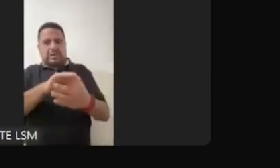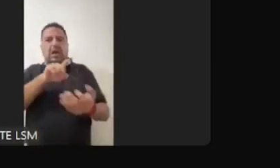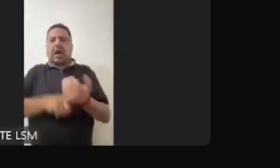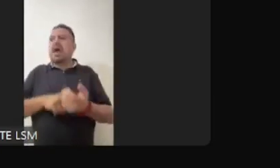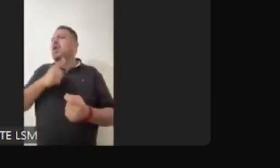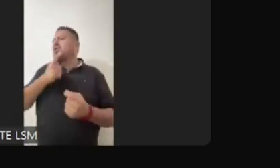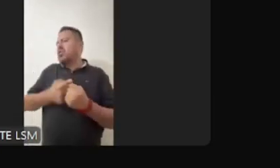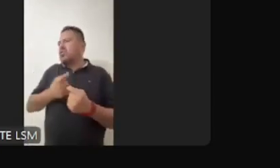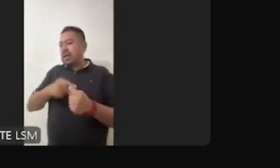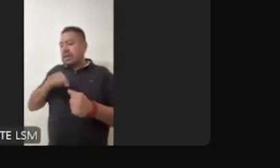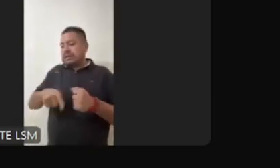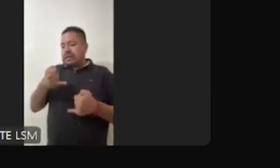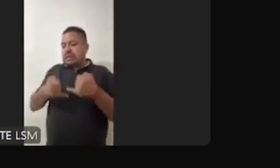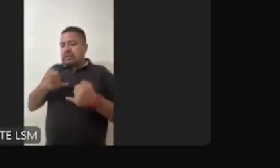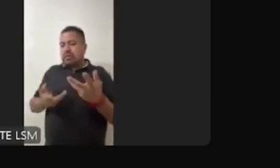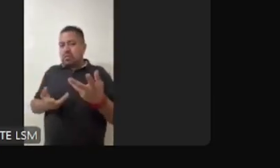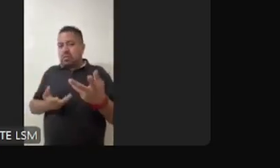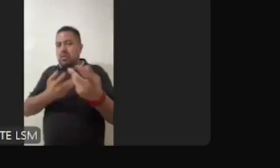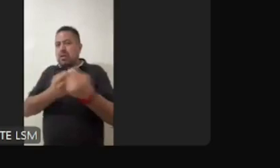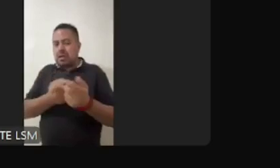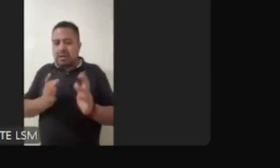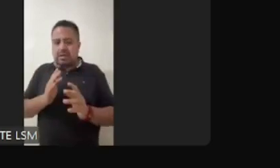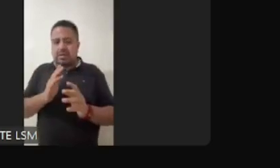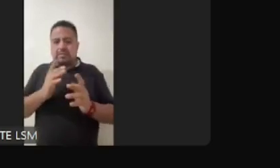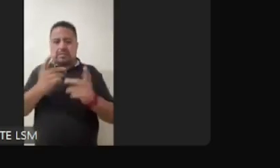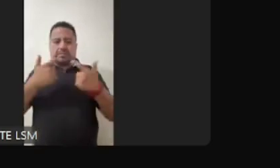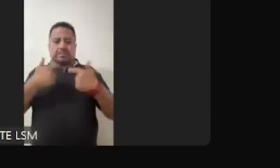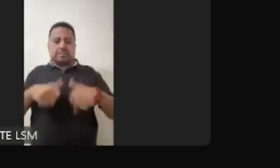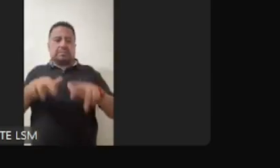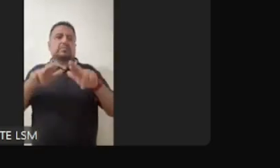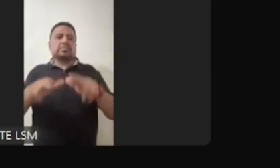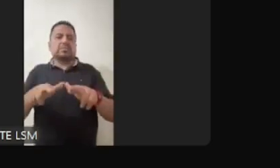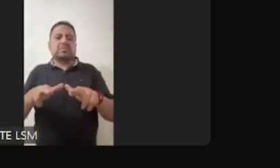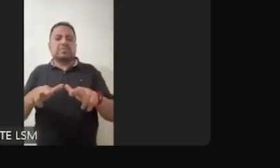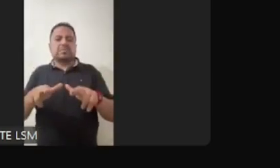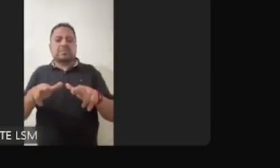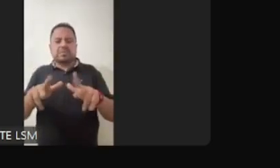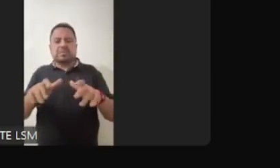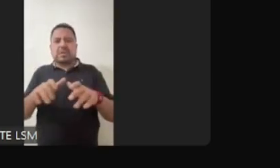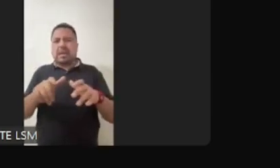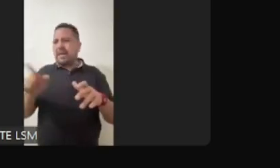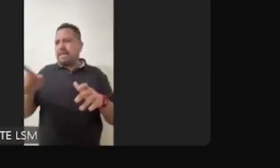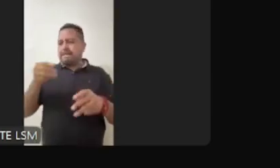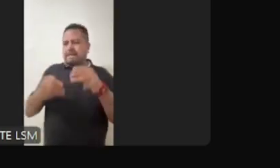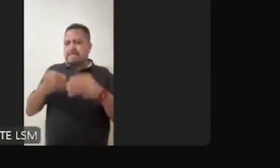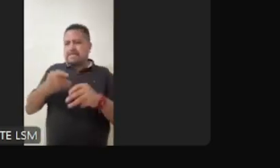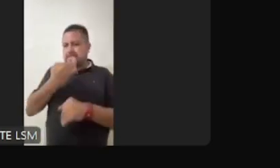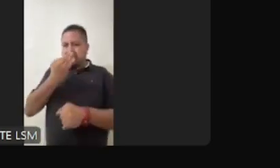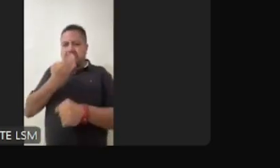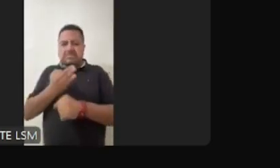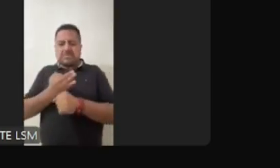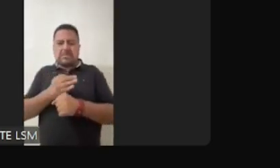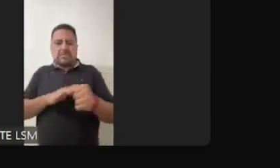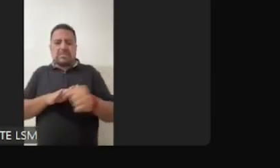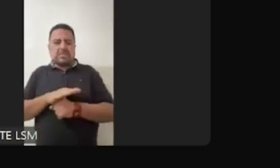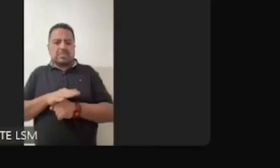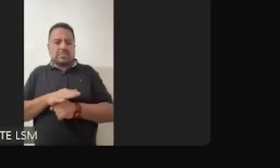este tribunal Es parte representado por la magistrada en este momento